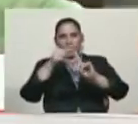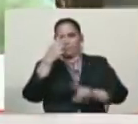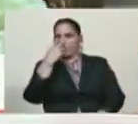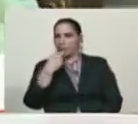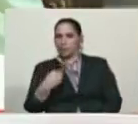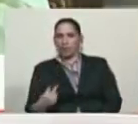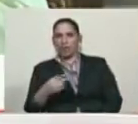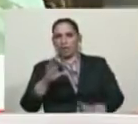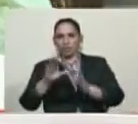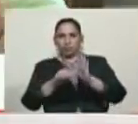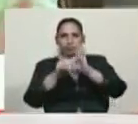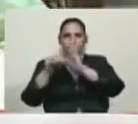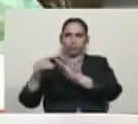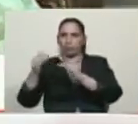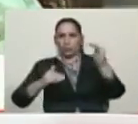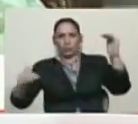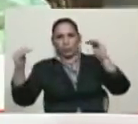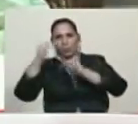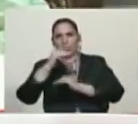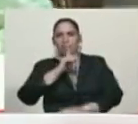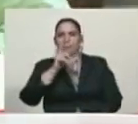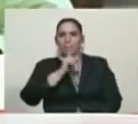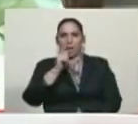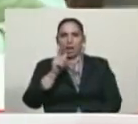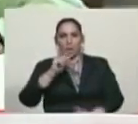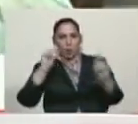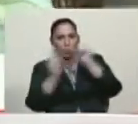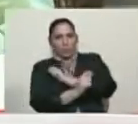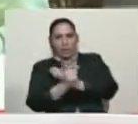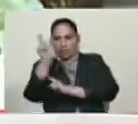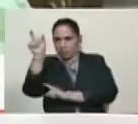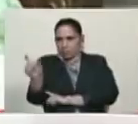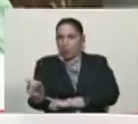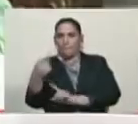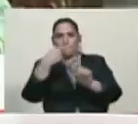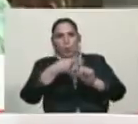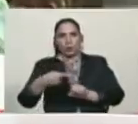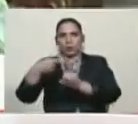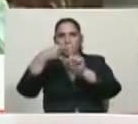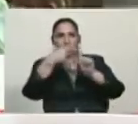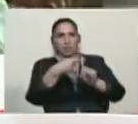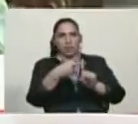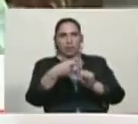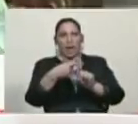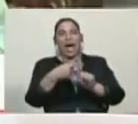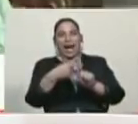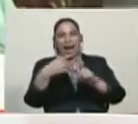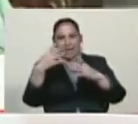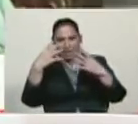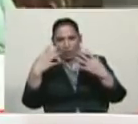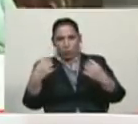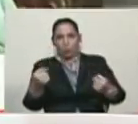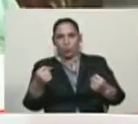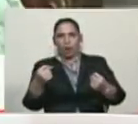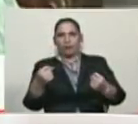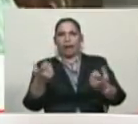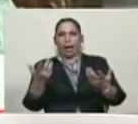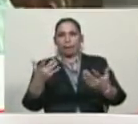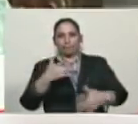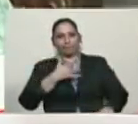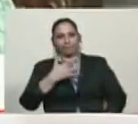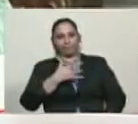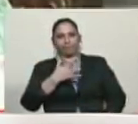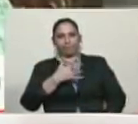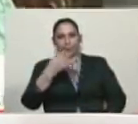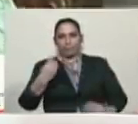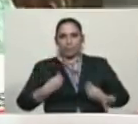corruptelas trasciende lo malo se convierte en un ser positivo le encuentra sentido a su vida yo le digo